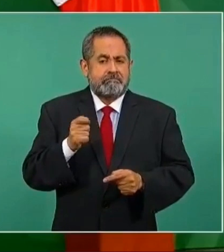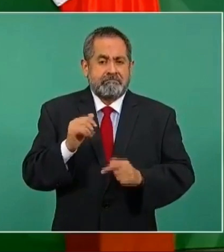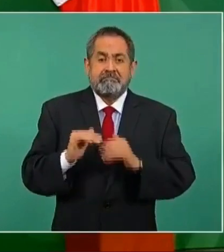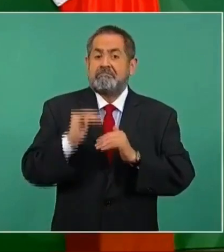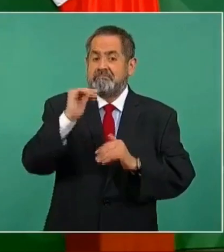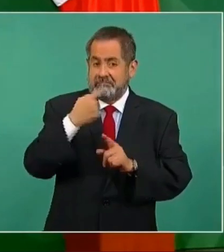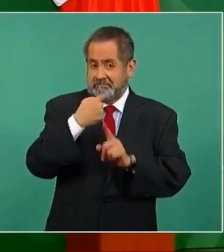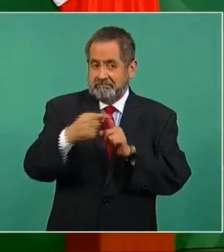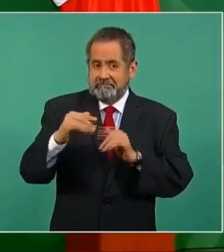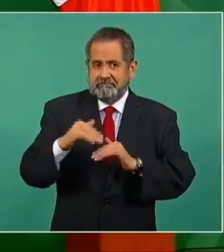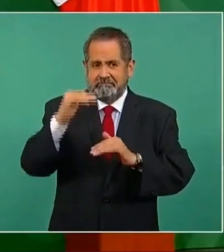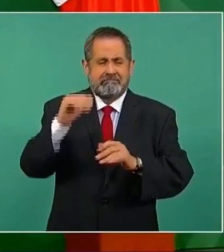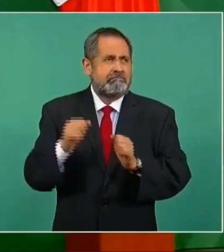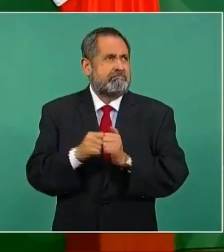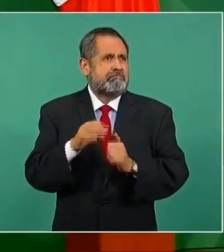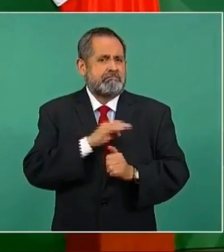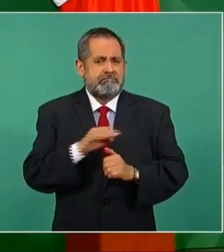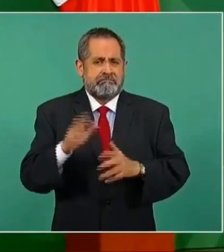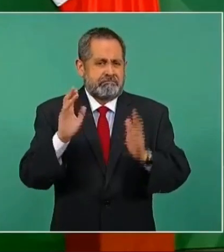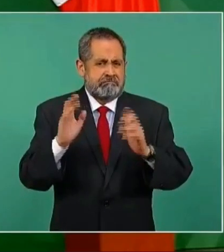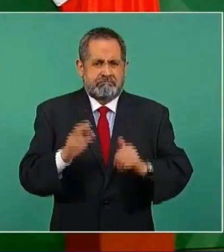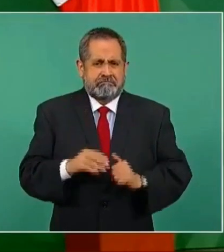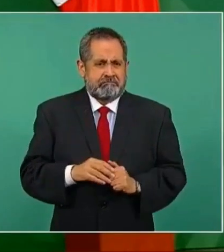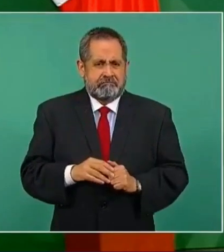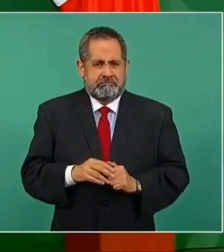más, como